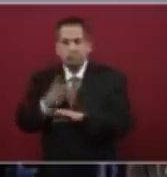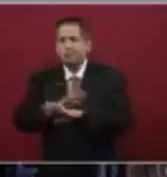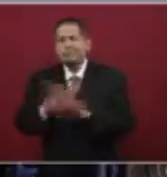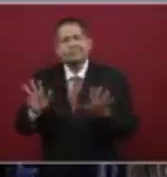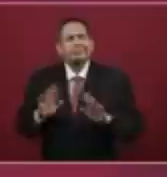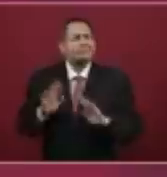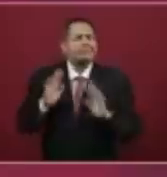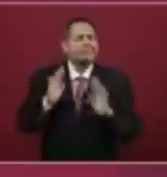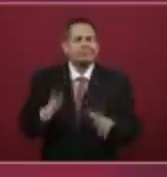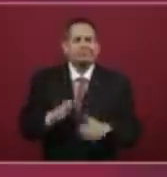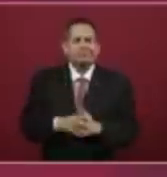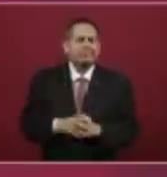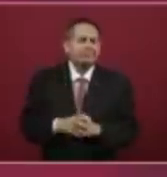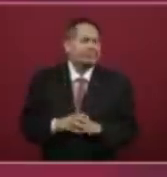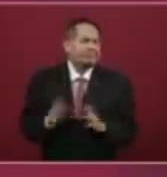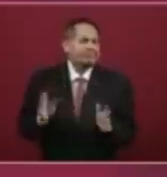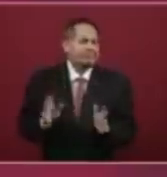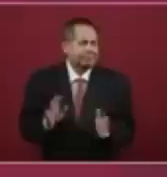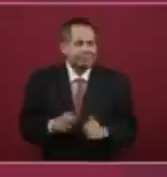ya